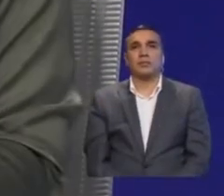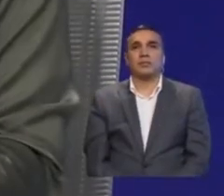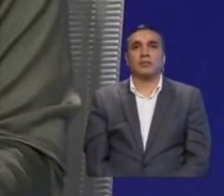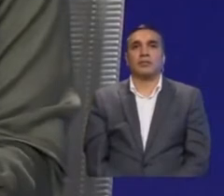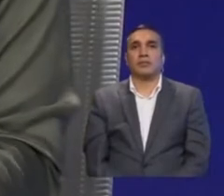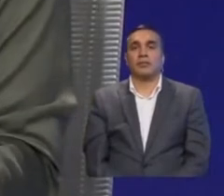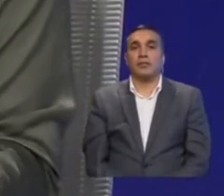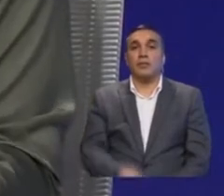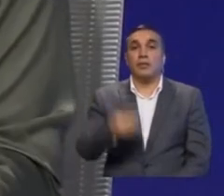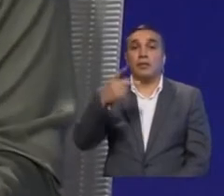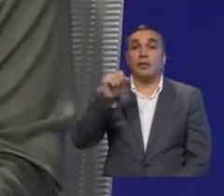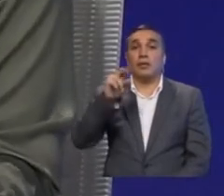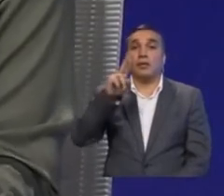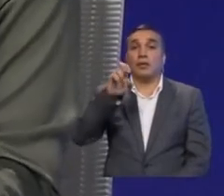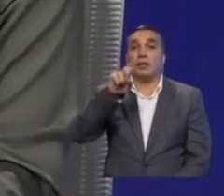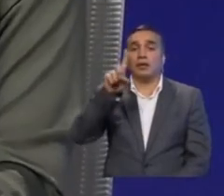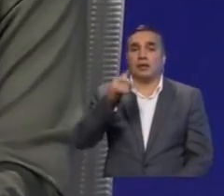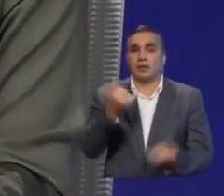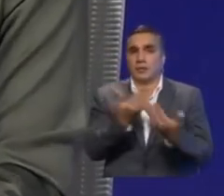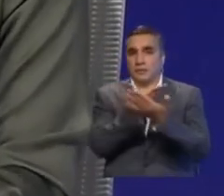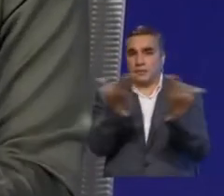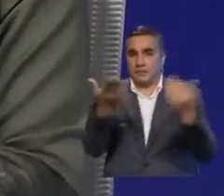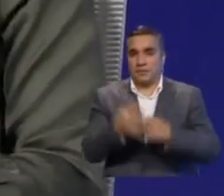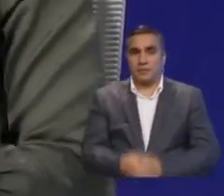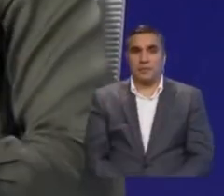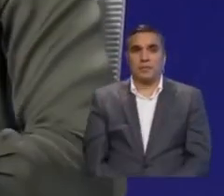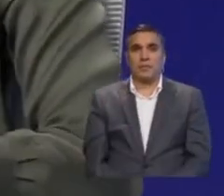para el señor Pérez es la siguiente.